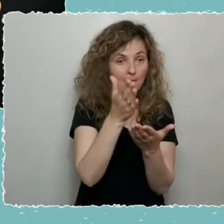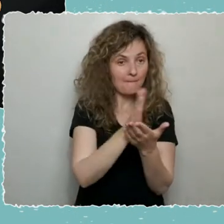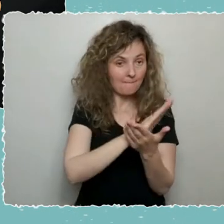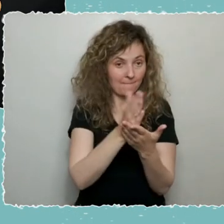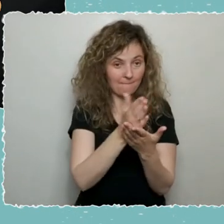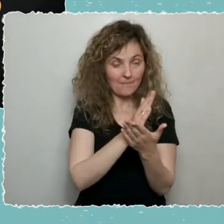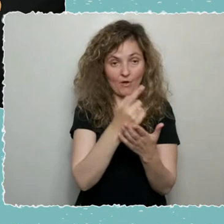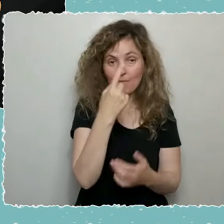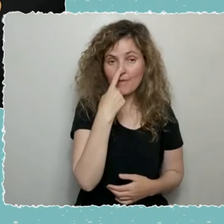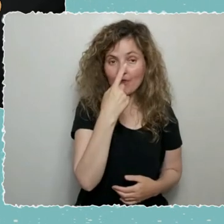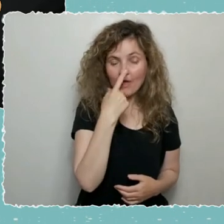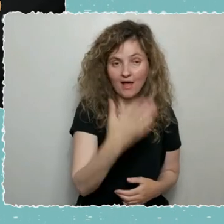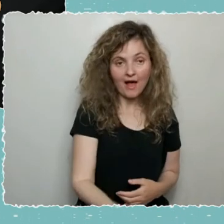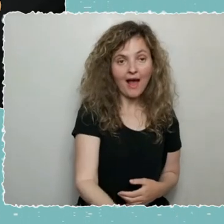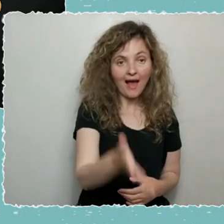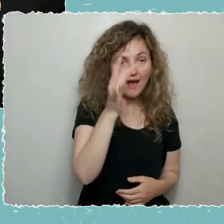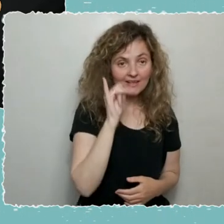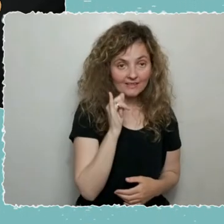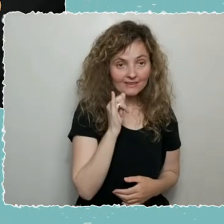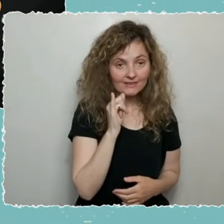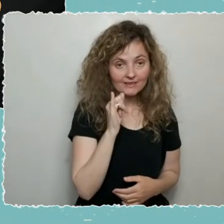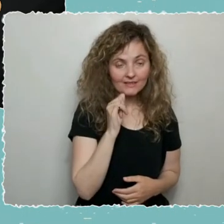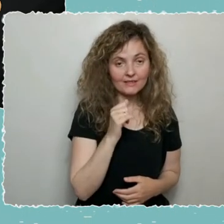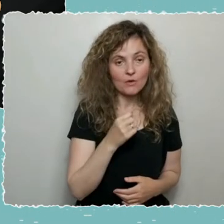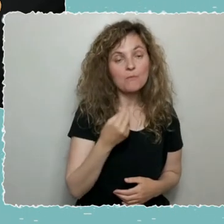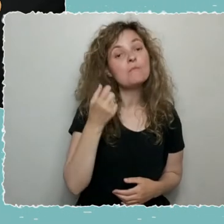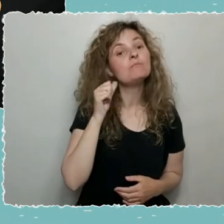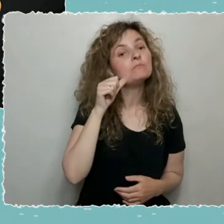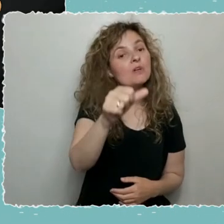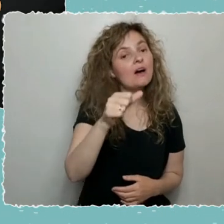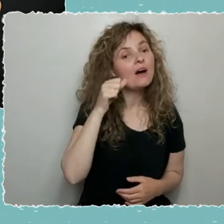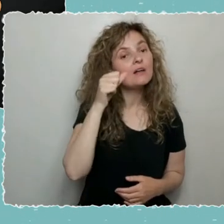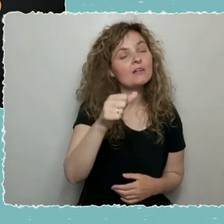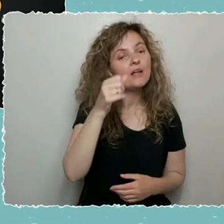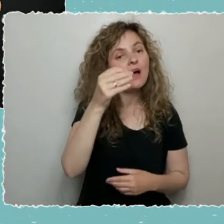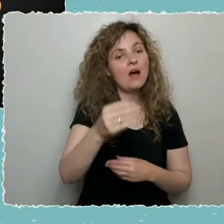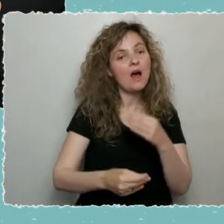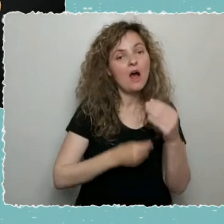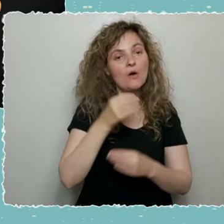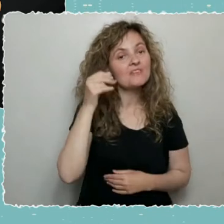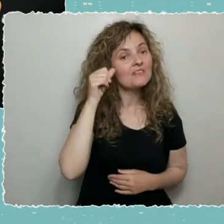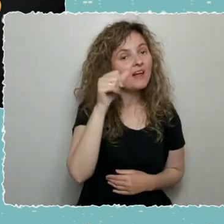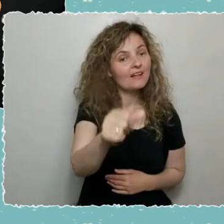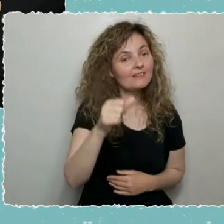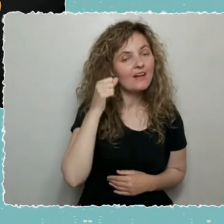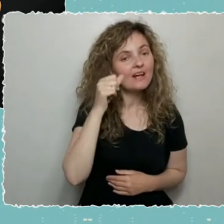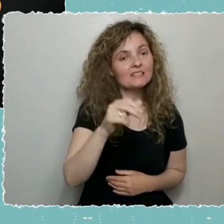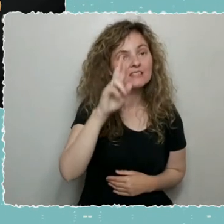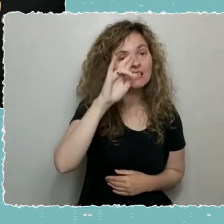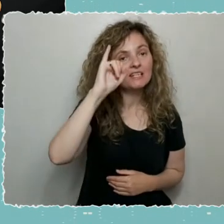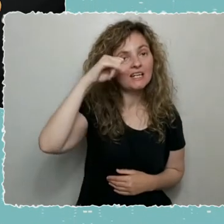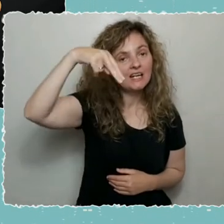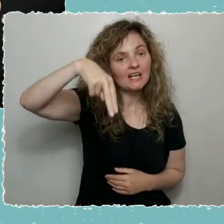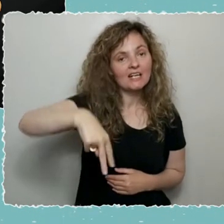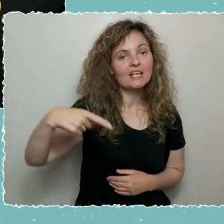o nariz, e no medio está o nariz, que un timbre fai así, que un timbre